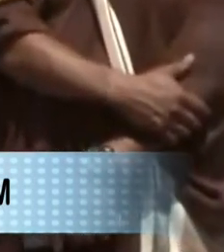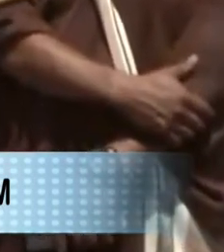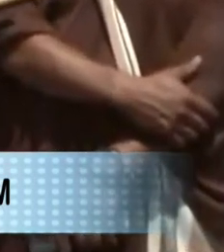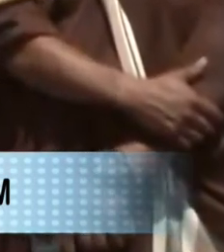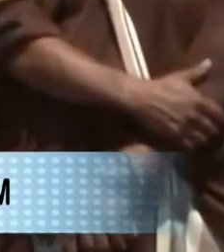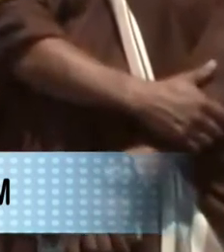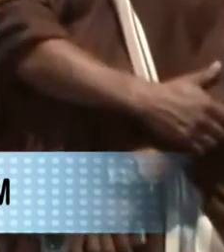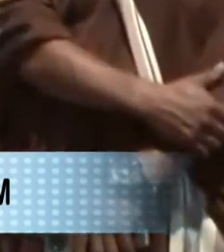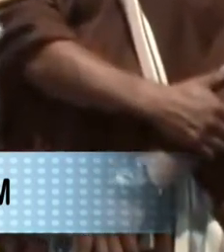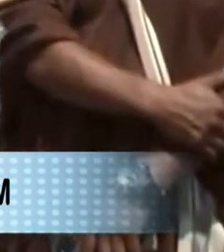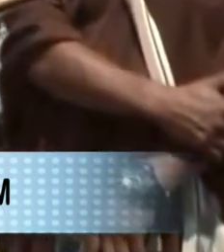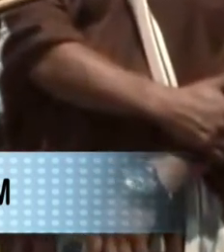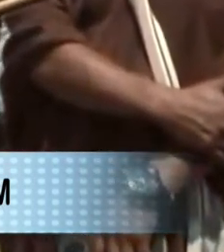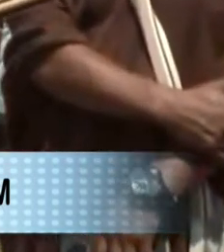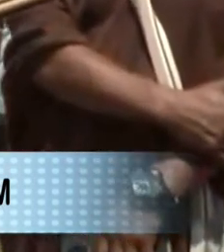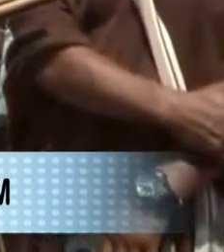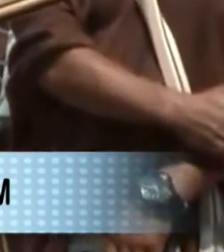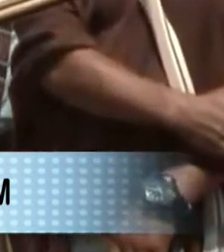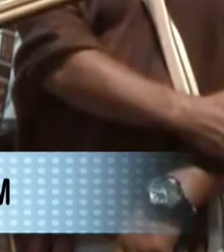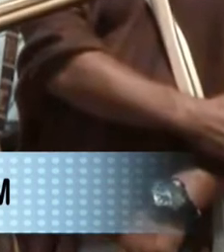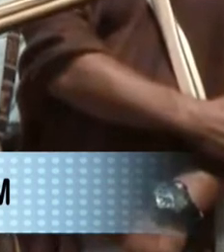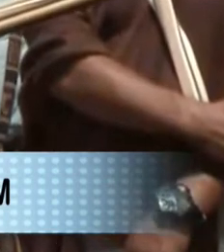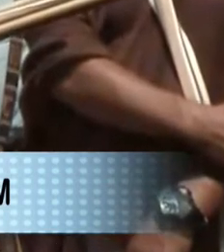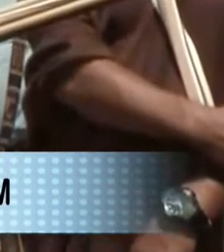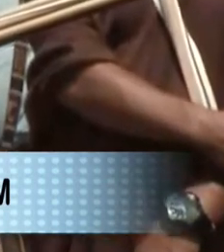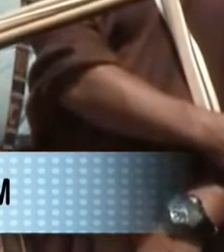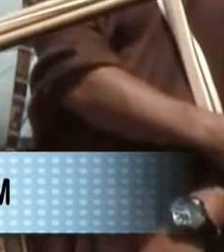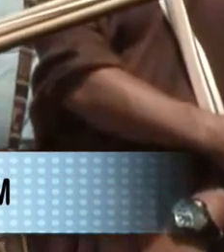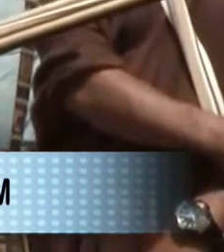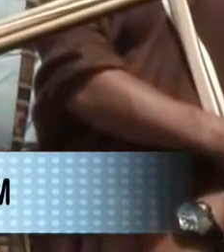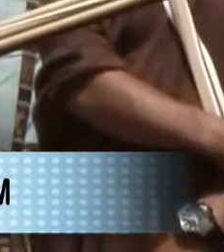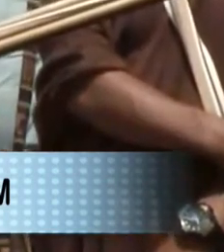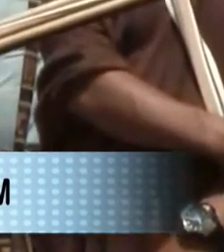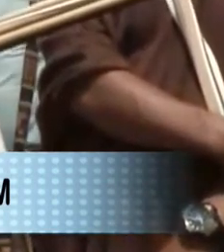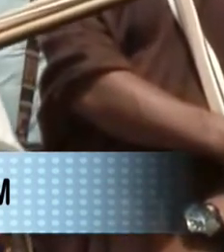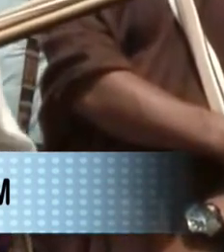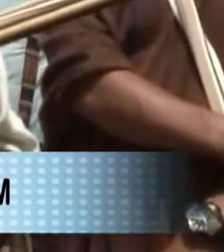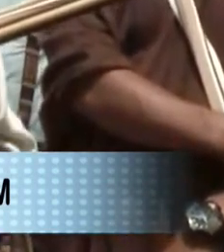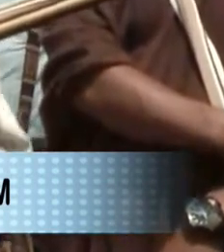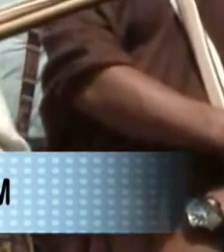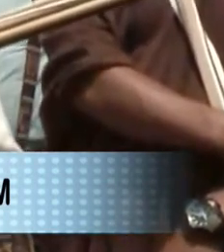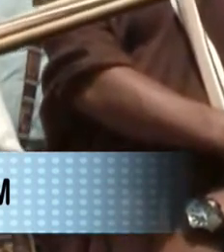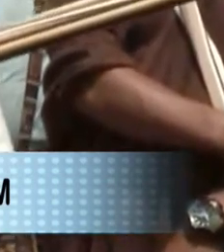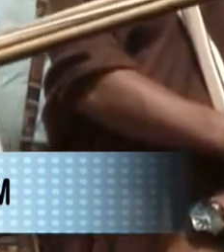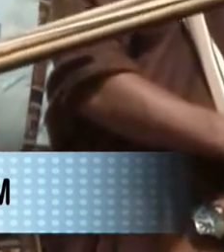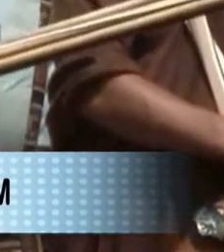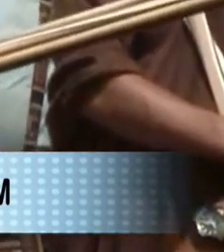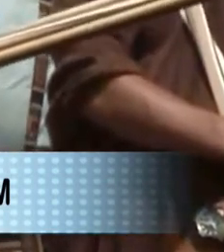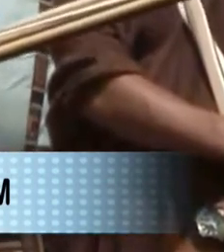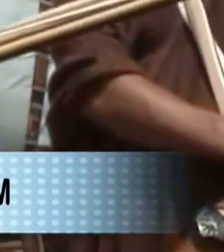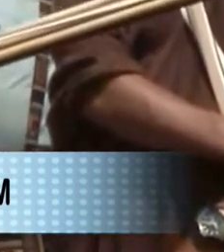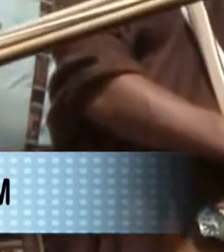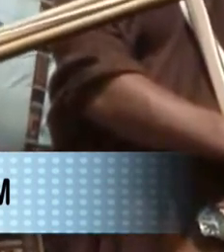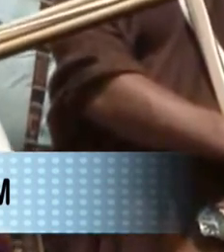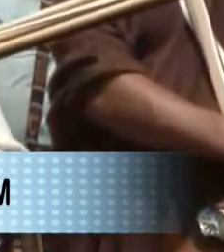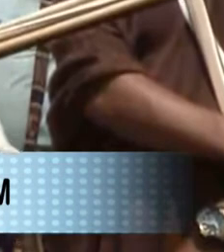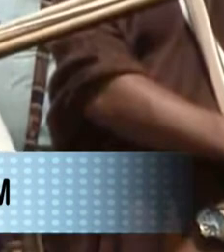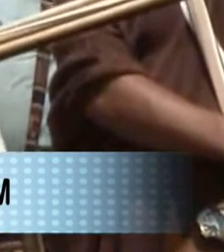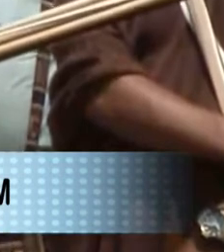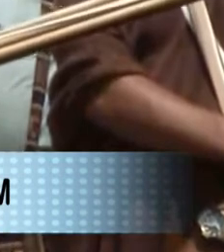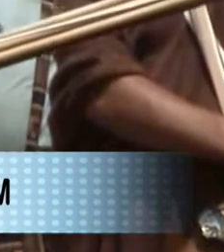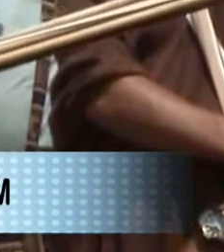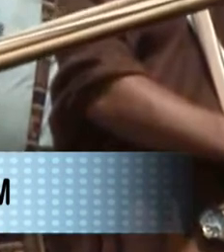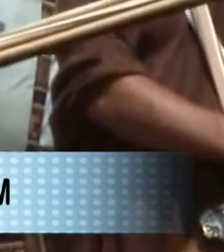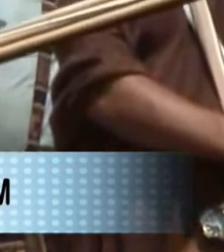que representan a la totalidad de la población ashánica y machivenga. Se ha abierto este primer encuentro